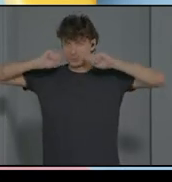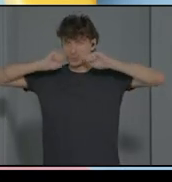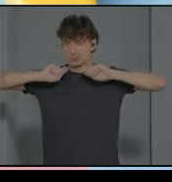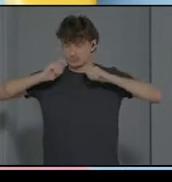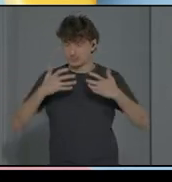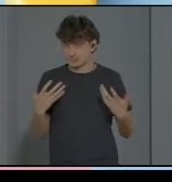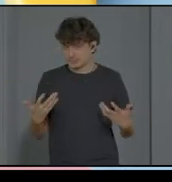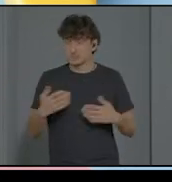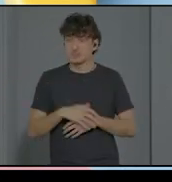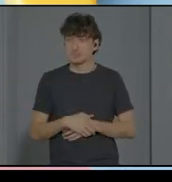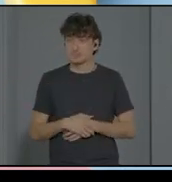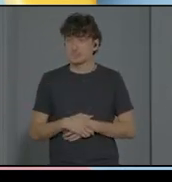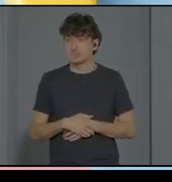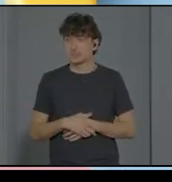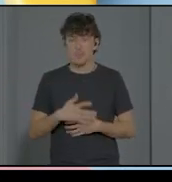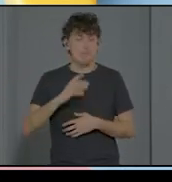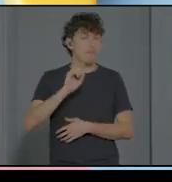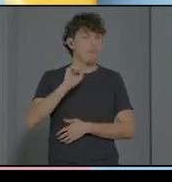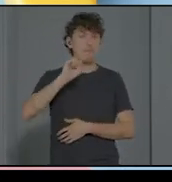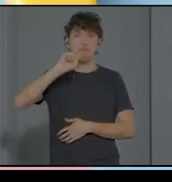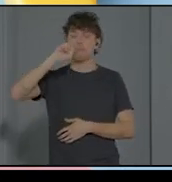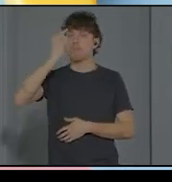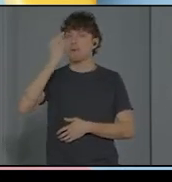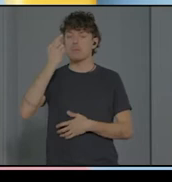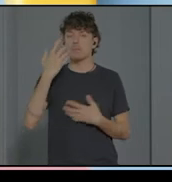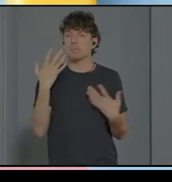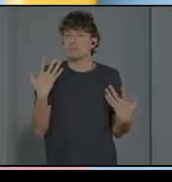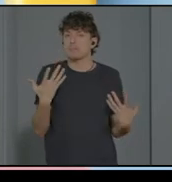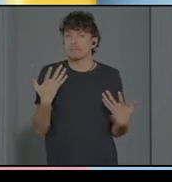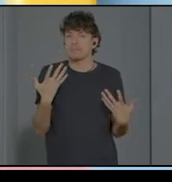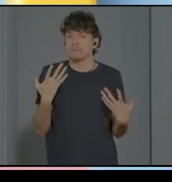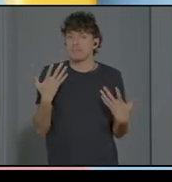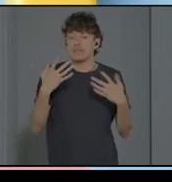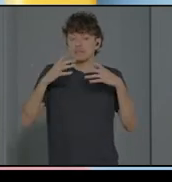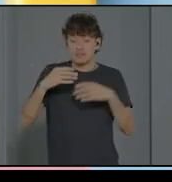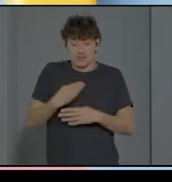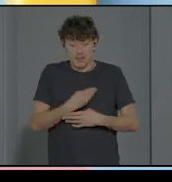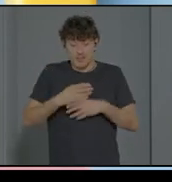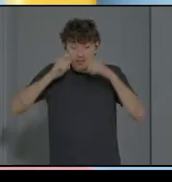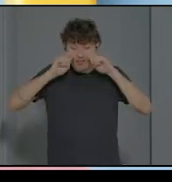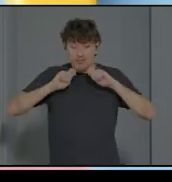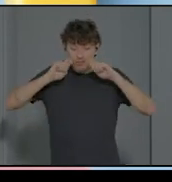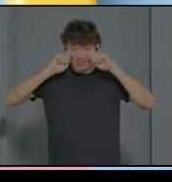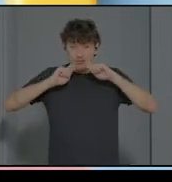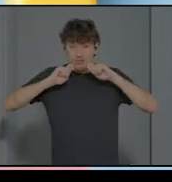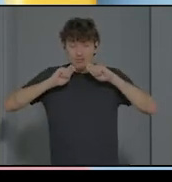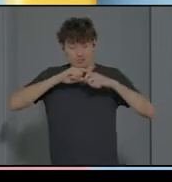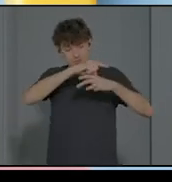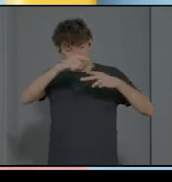La primera señal es el llanto del niño. La sonrisa, que es otra señal muy importante, llega